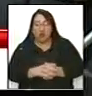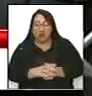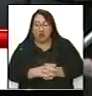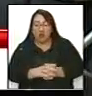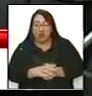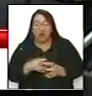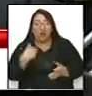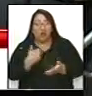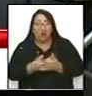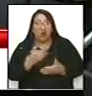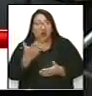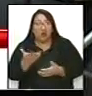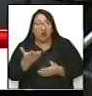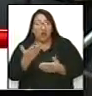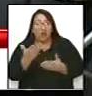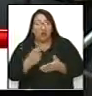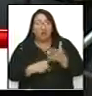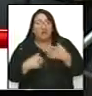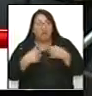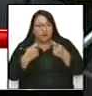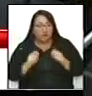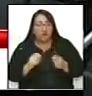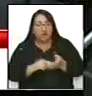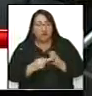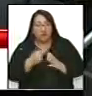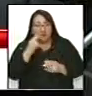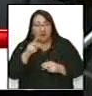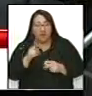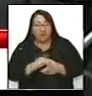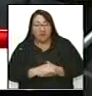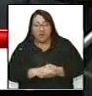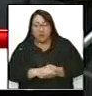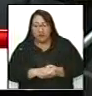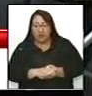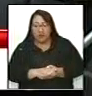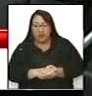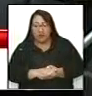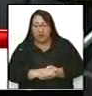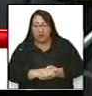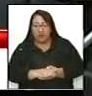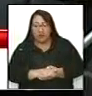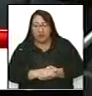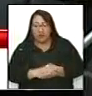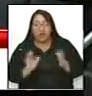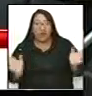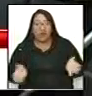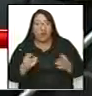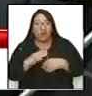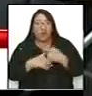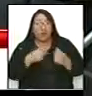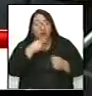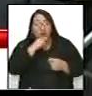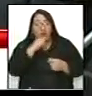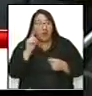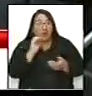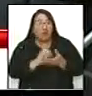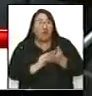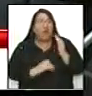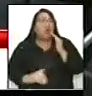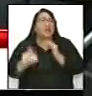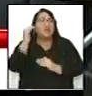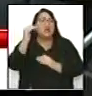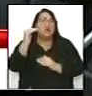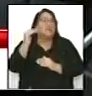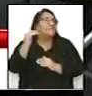mi propuesta, la manera en como yo trato de ver esto, la fomentación del liderazgo de las mujeres, no es ponerlas por encima de